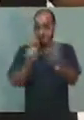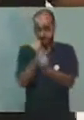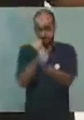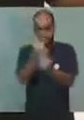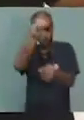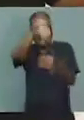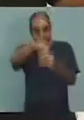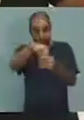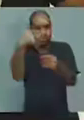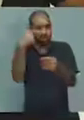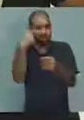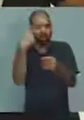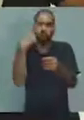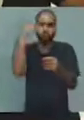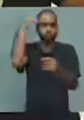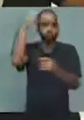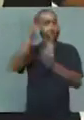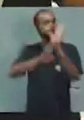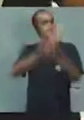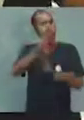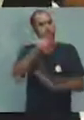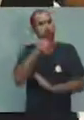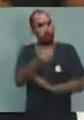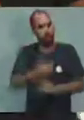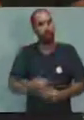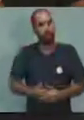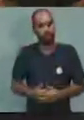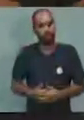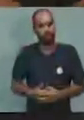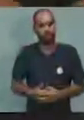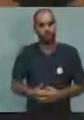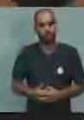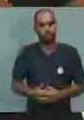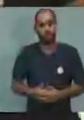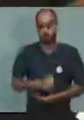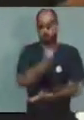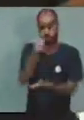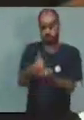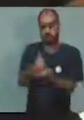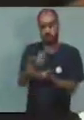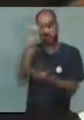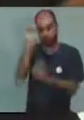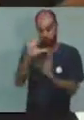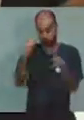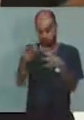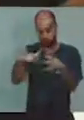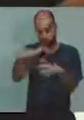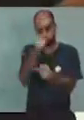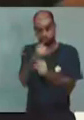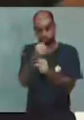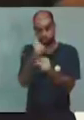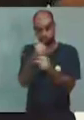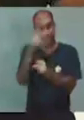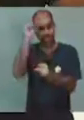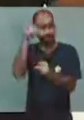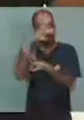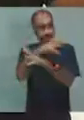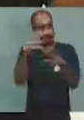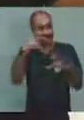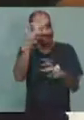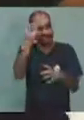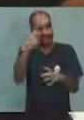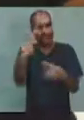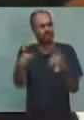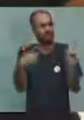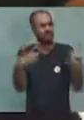más, porque hay ejemplos que se aprenden y se aprenden. El CIN es un colectivo que ha entendido que la buena ciencia no se construye desde